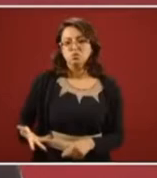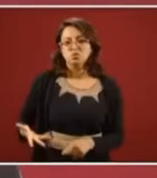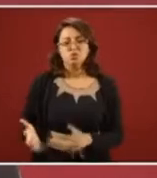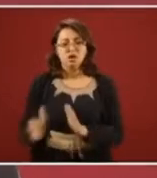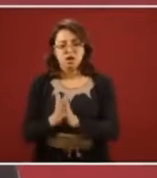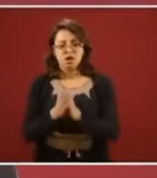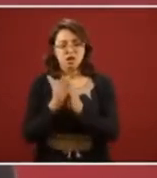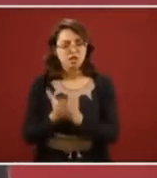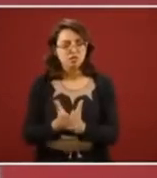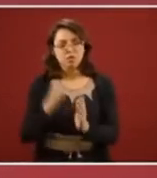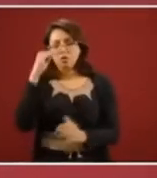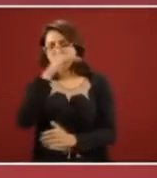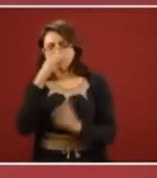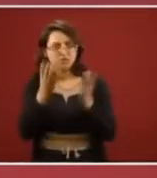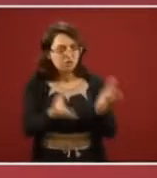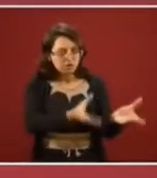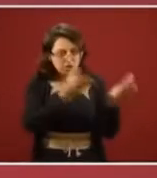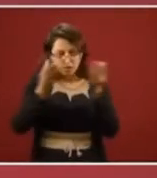bots